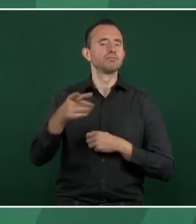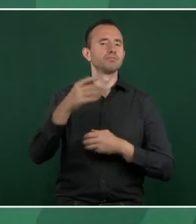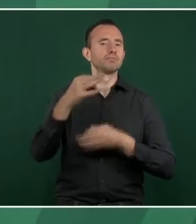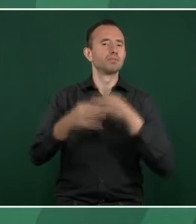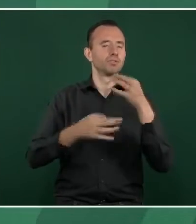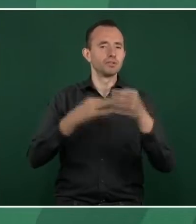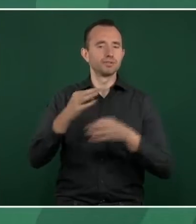manejaron como duda,